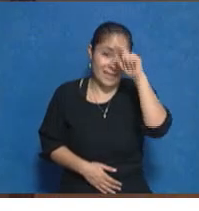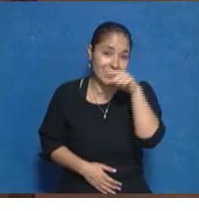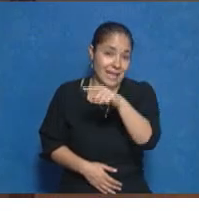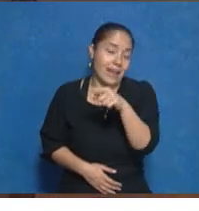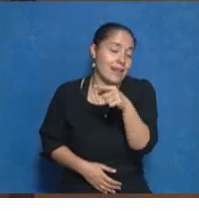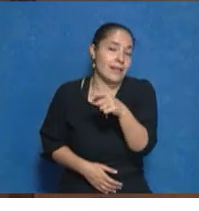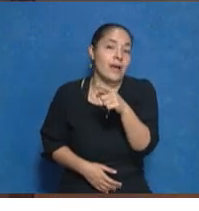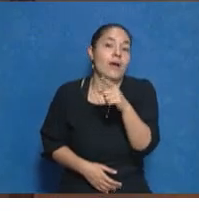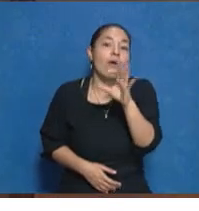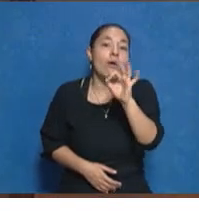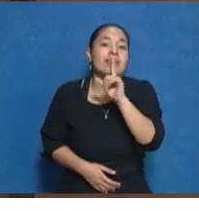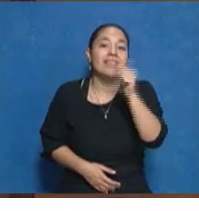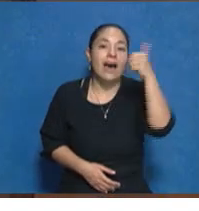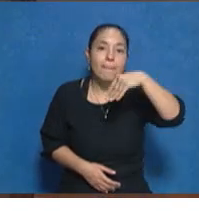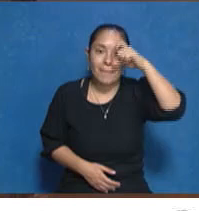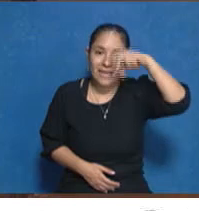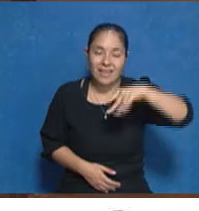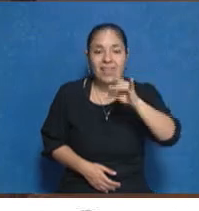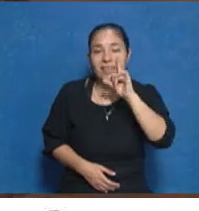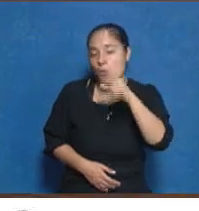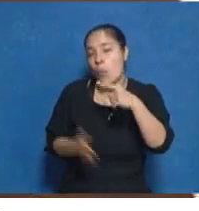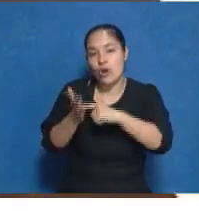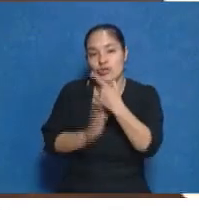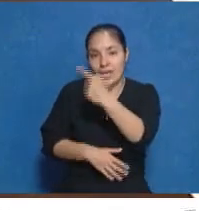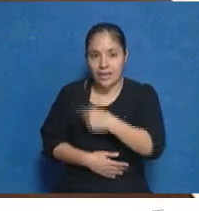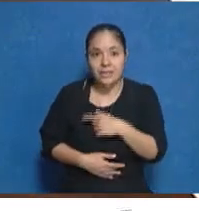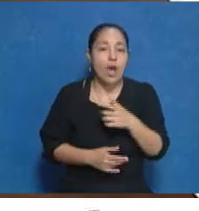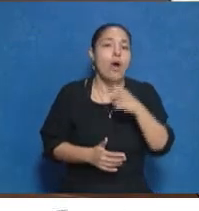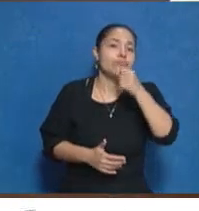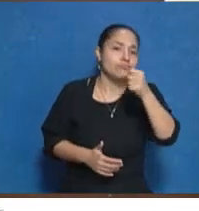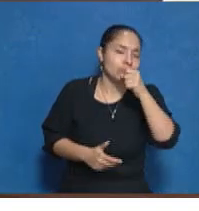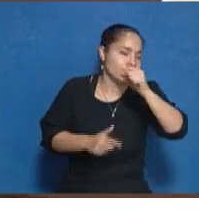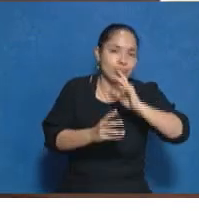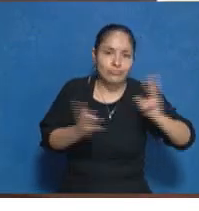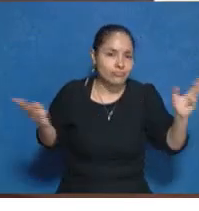Autónoma de Buenos Aires. Es sonrisa y están todos los medios de comunicación presentes